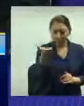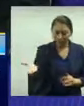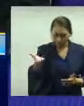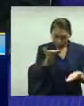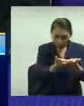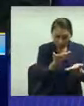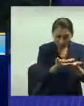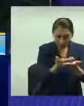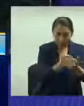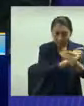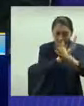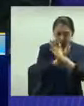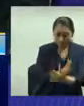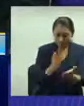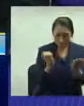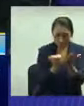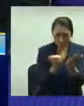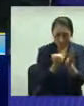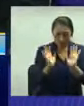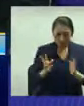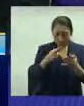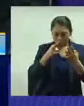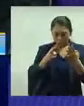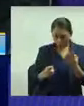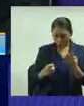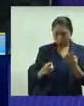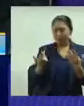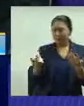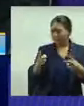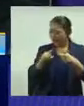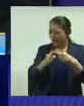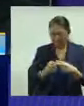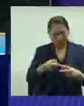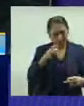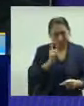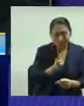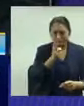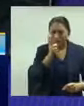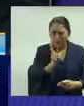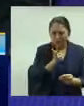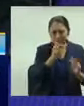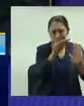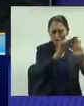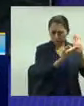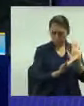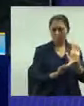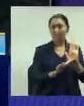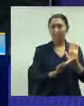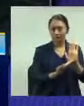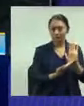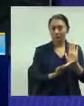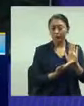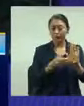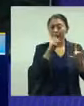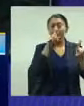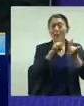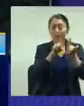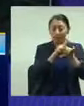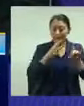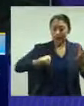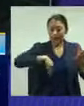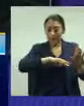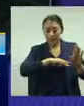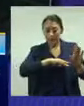el seguro si los recursos desde que inició el presupuesto han existido siempre en el presupuesto, estuvieron en un ministerio asignados,